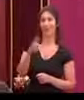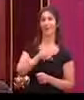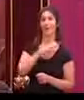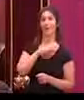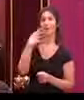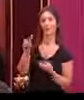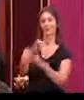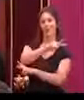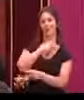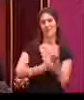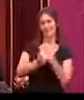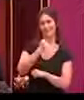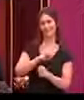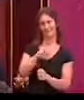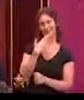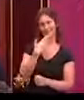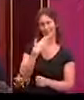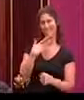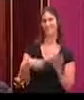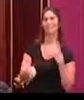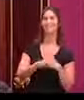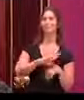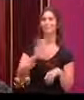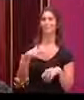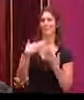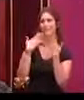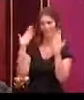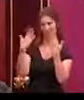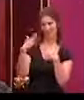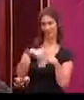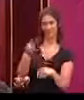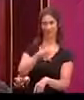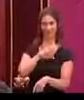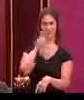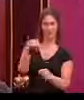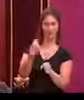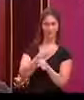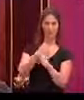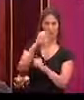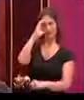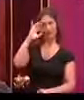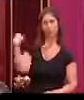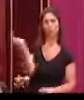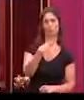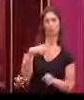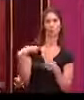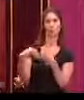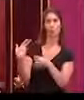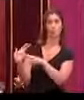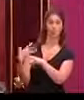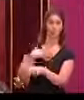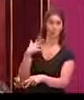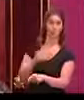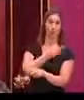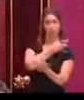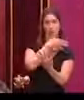Dicho eso, yo también quiero, en este caso, felicitar al concejal por la labor de escucha hacia los grupos municipales que ha tenido a lo largo